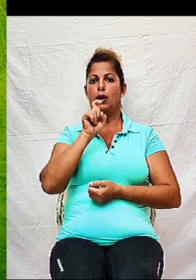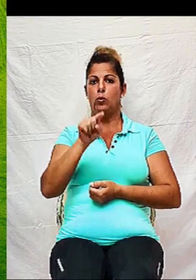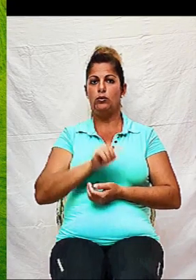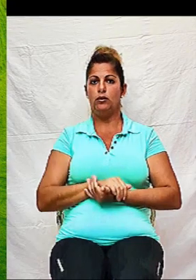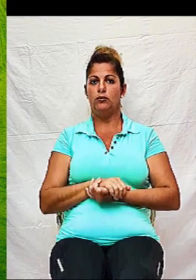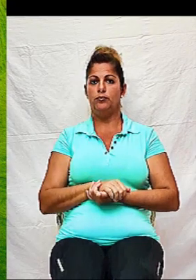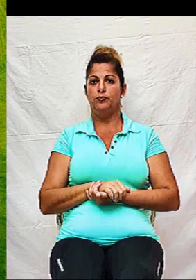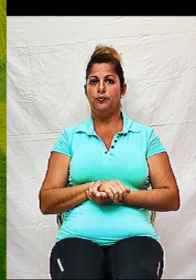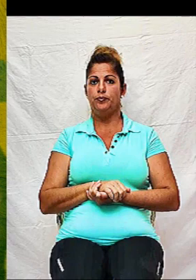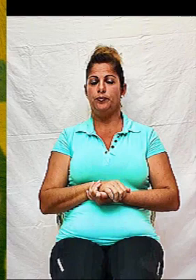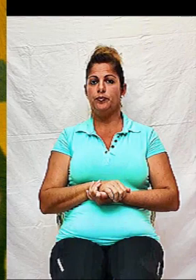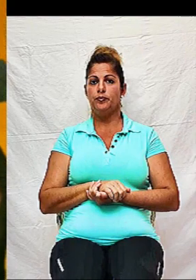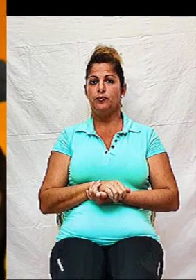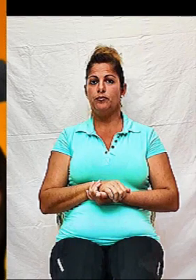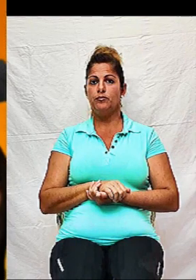Preguntas.